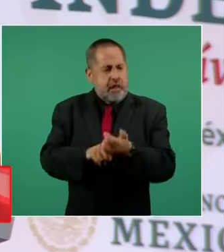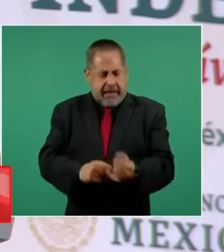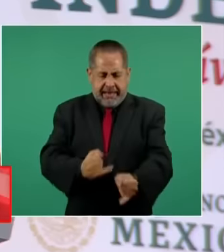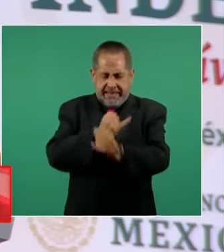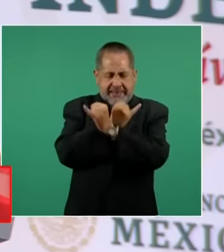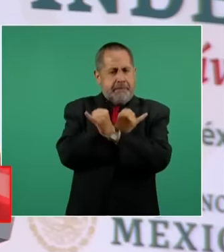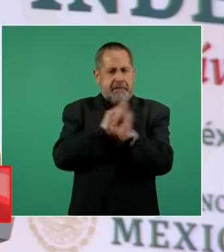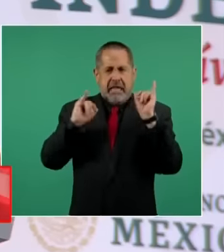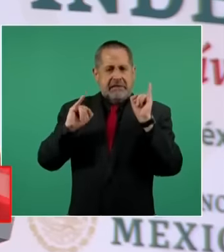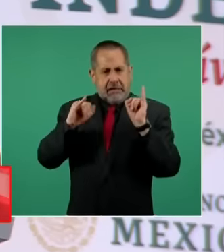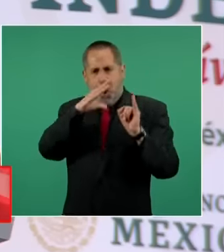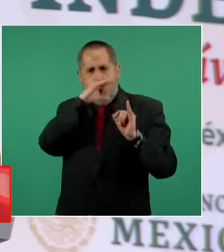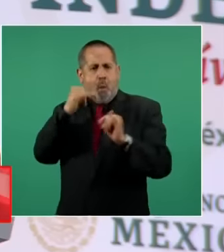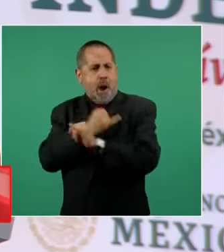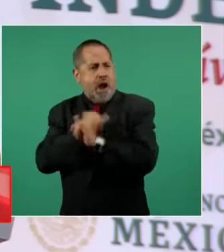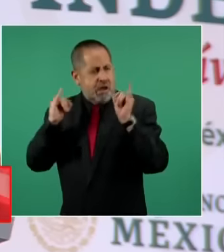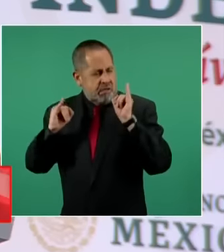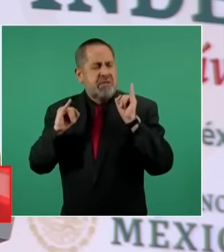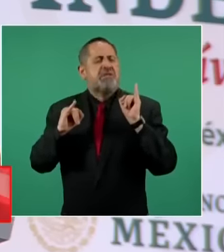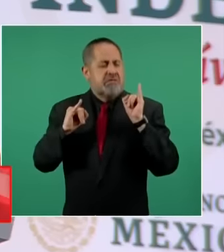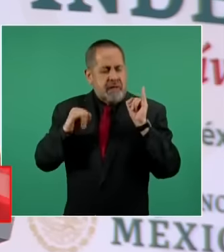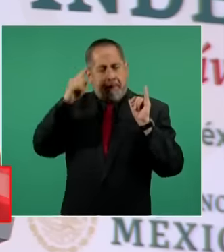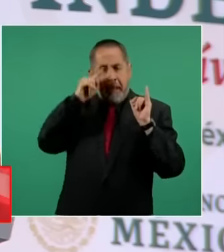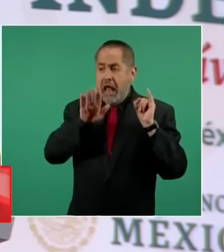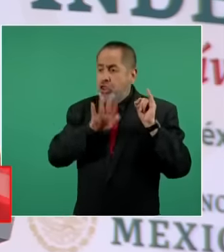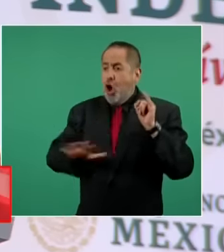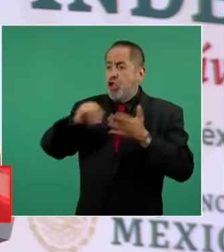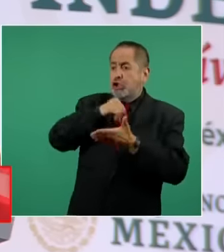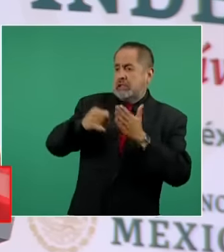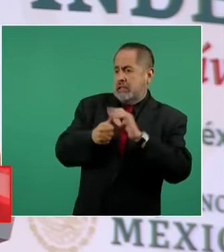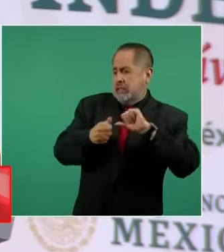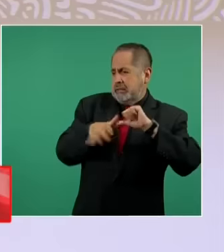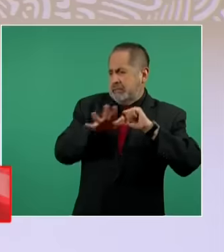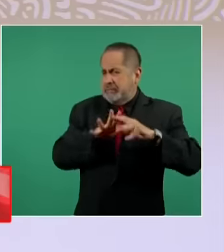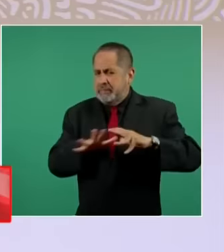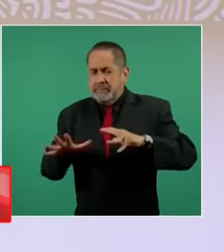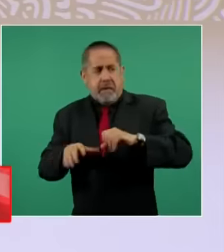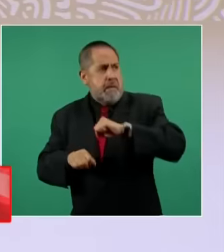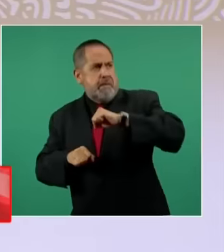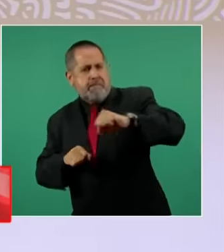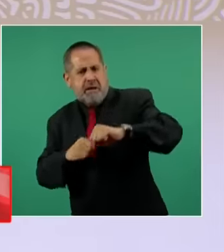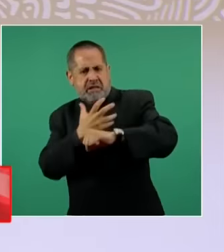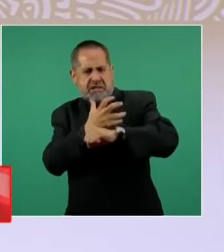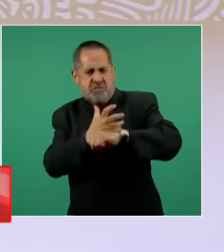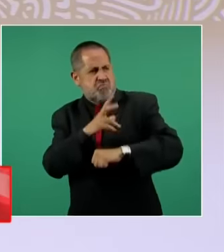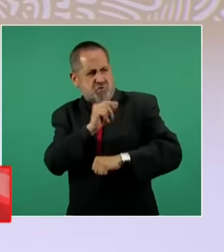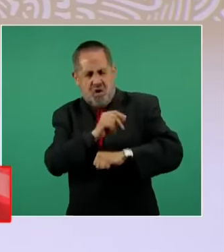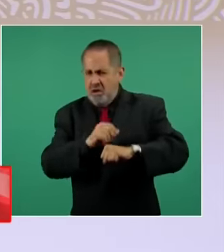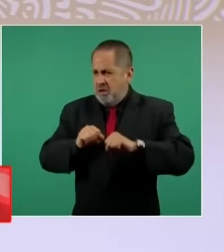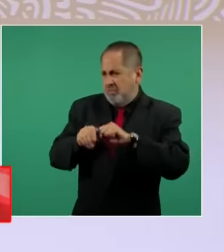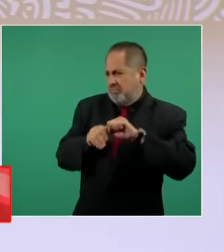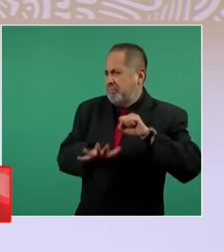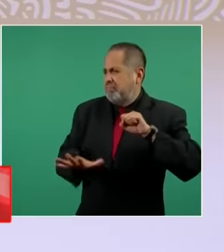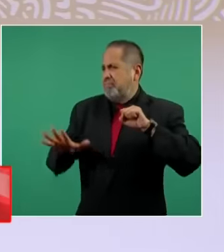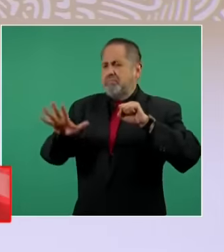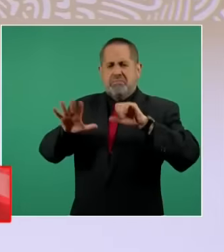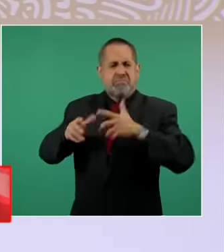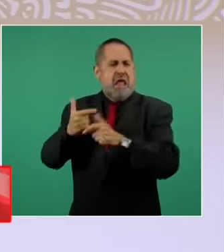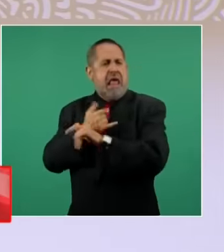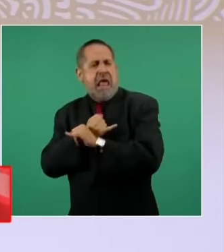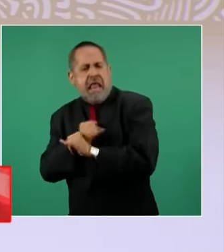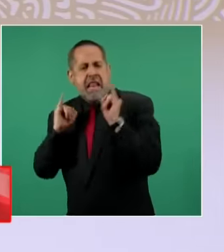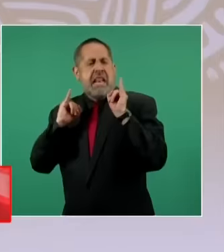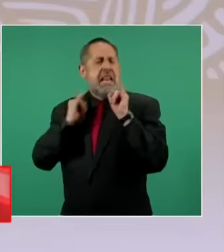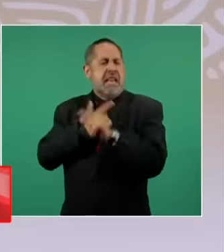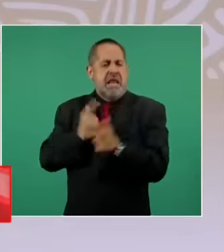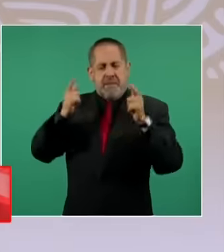independencia de Cuba que se extiendan por las Antillas los Estados Unidos y caigan con esa fuerza más sobre nuestras